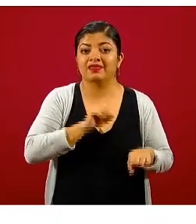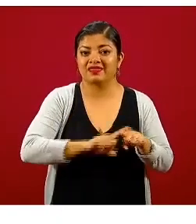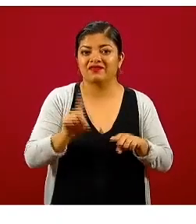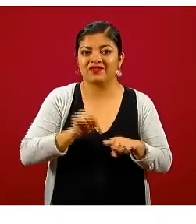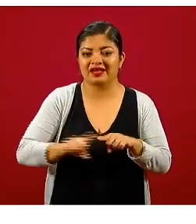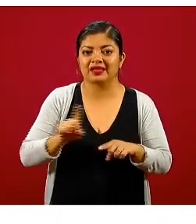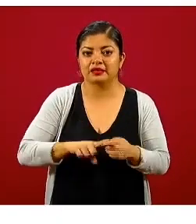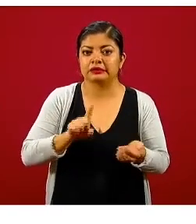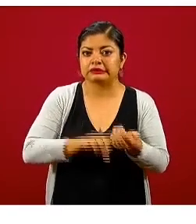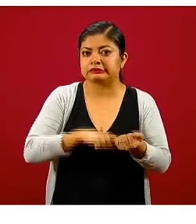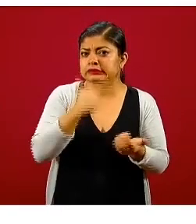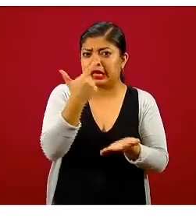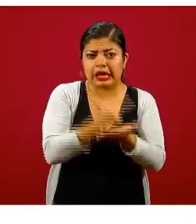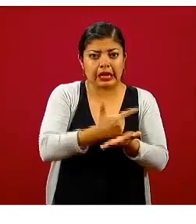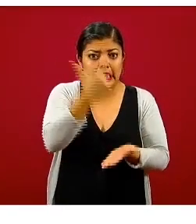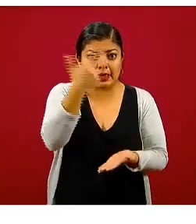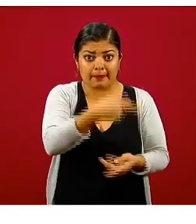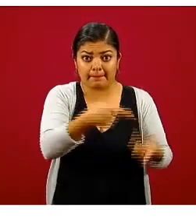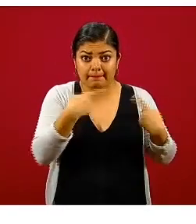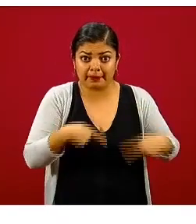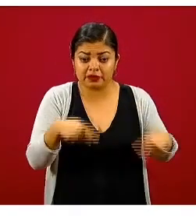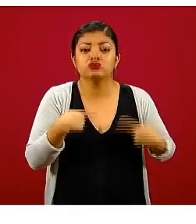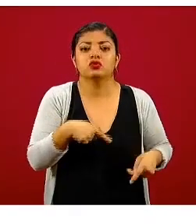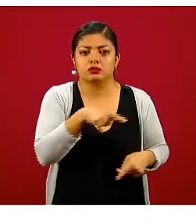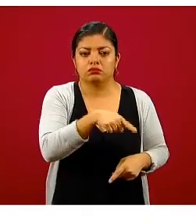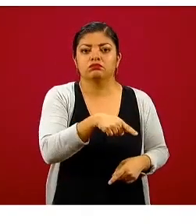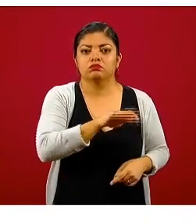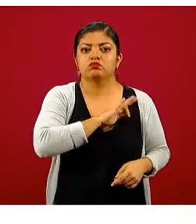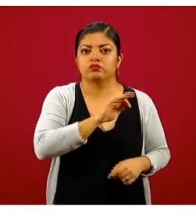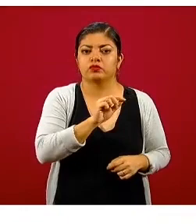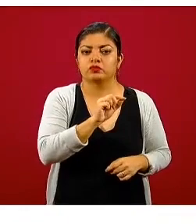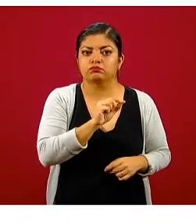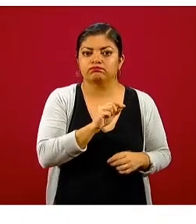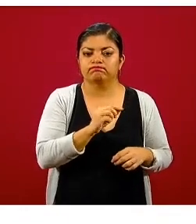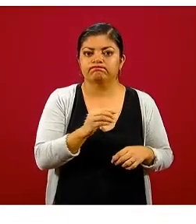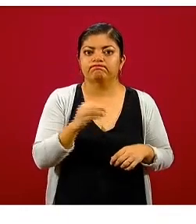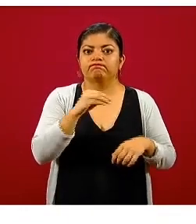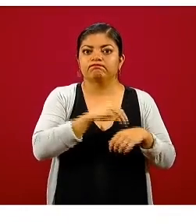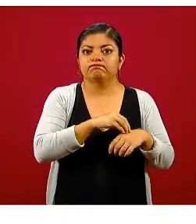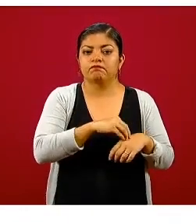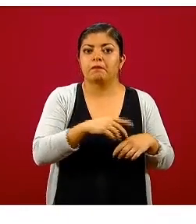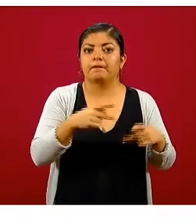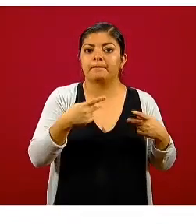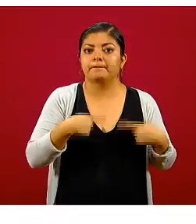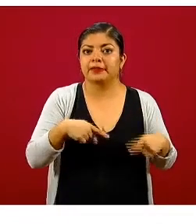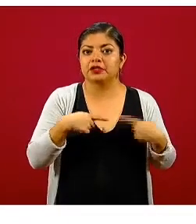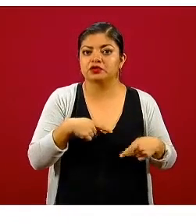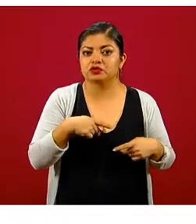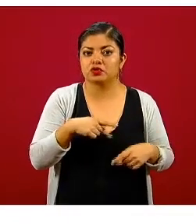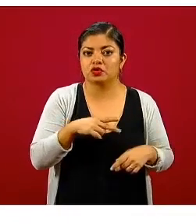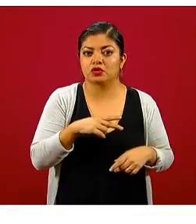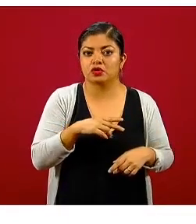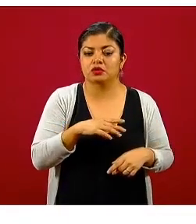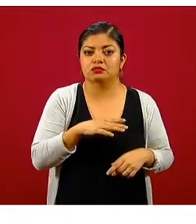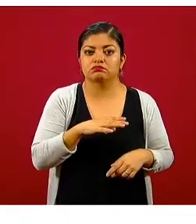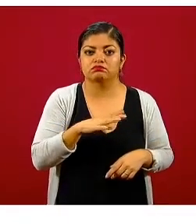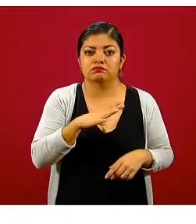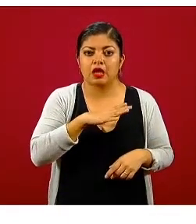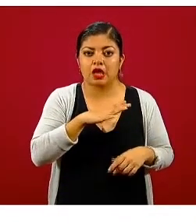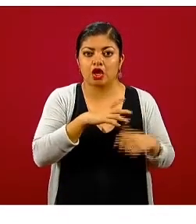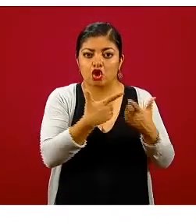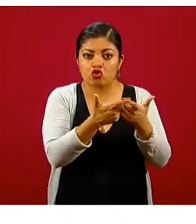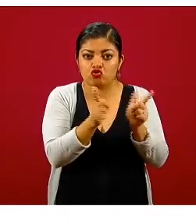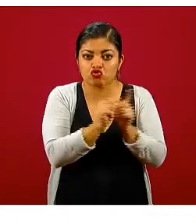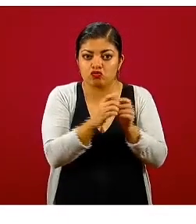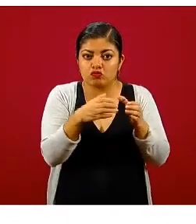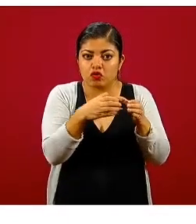la gravedad de la persona, se incrementa la letalidad. Vemos que va desde un grupo que en